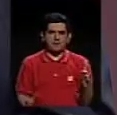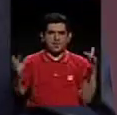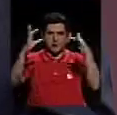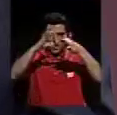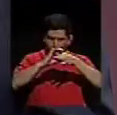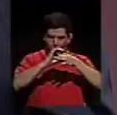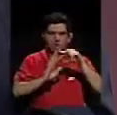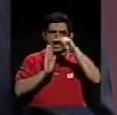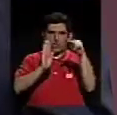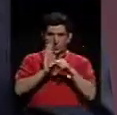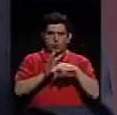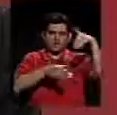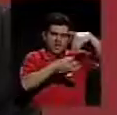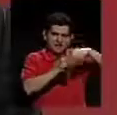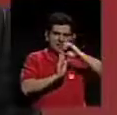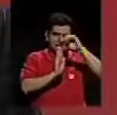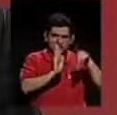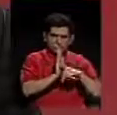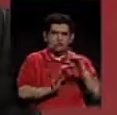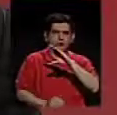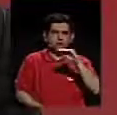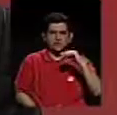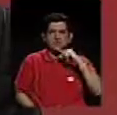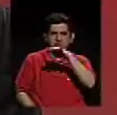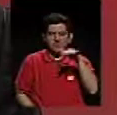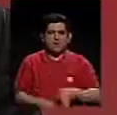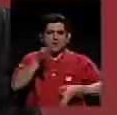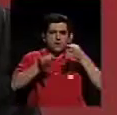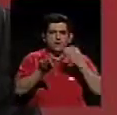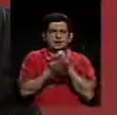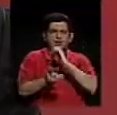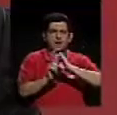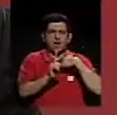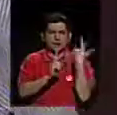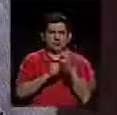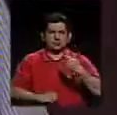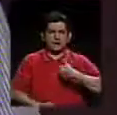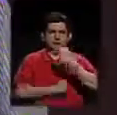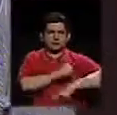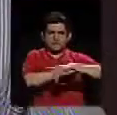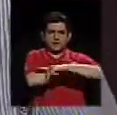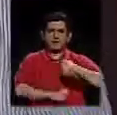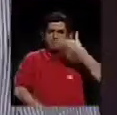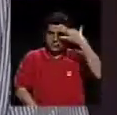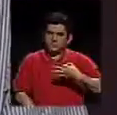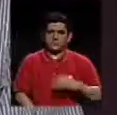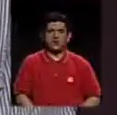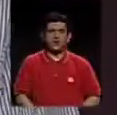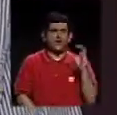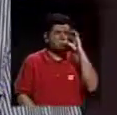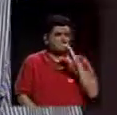conectar normas de la Constitución con la realidad jurídica, económica y social del país. De ahí que yo creo que indudablemente